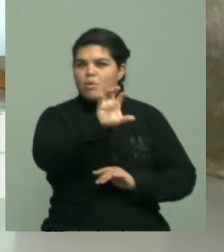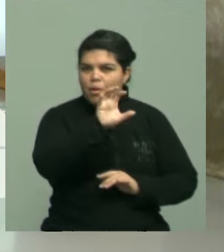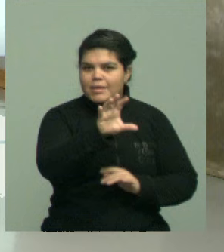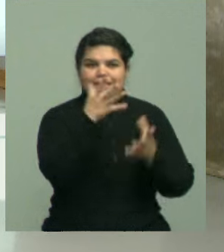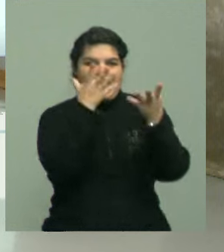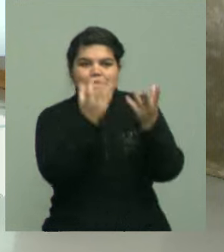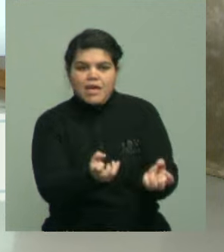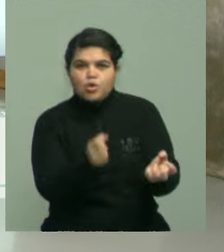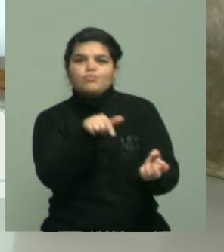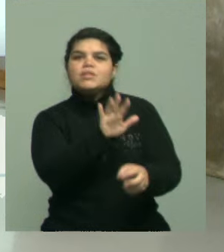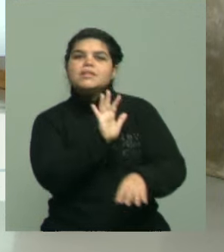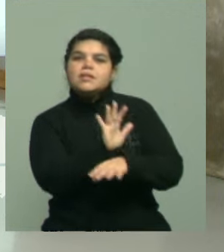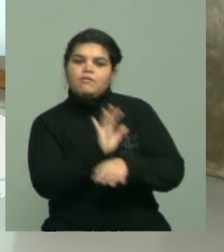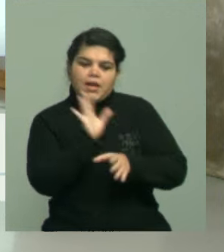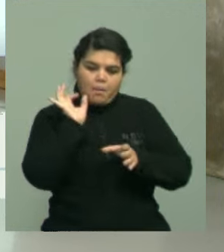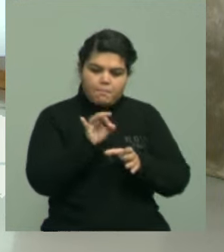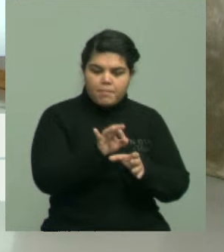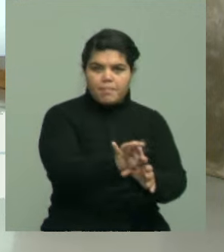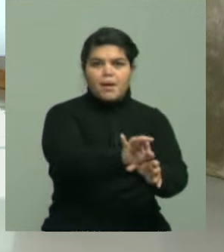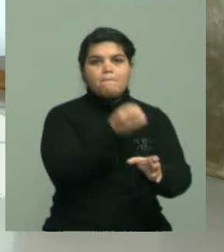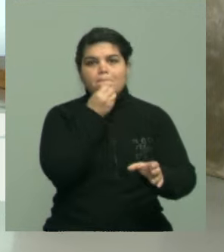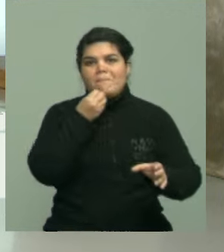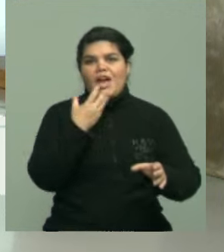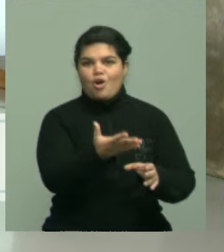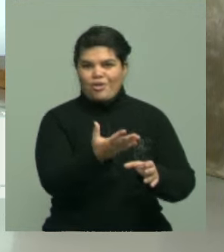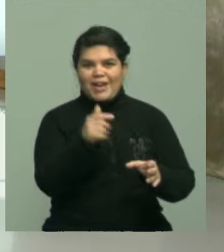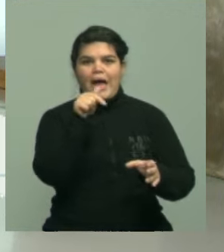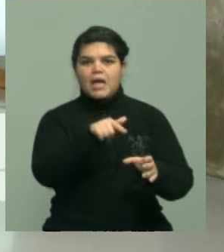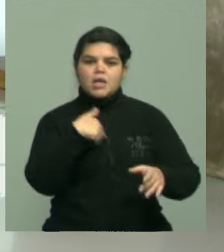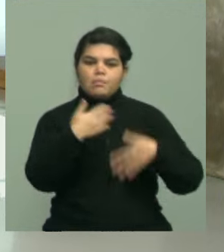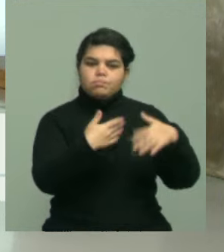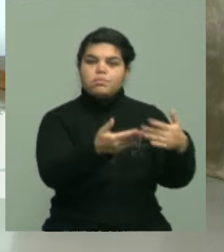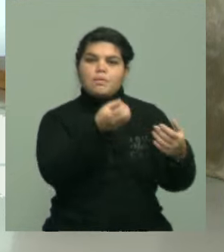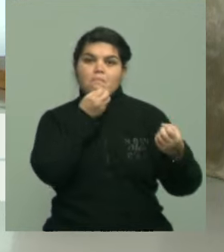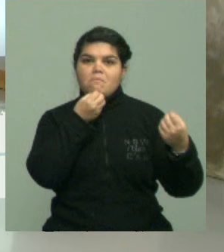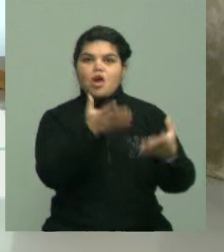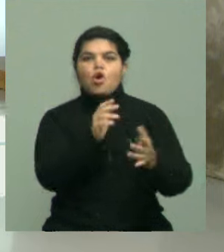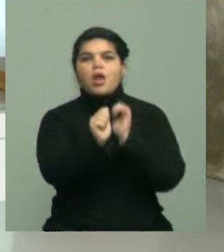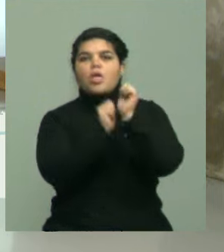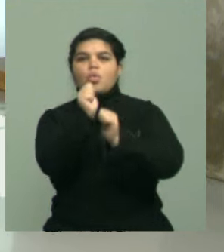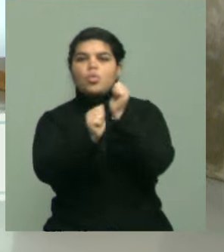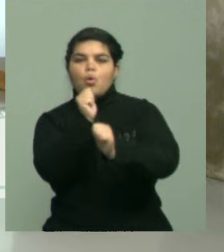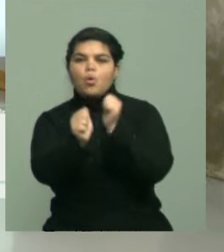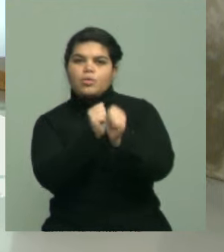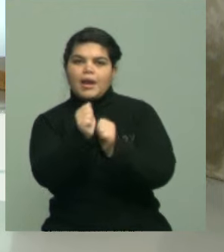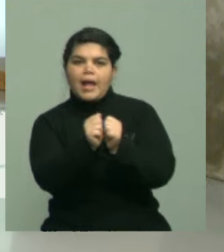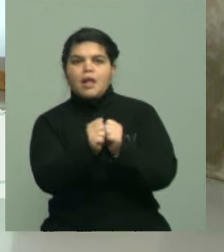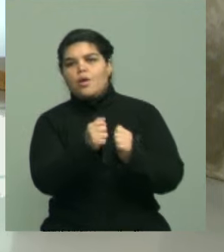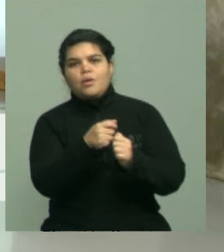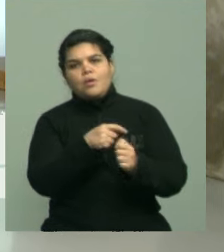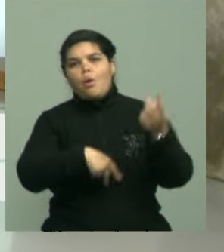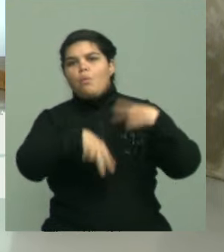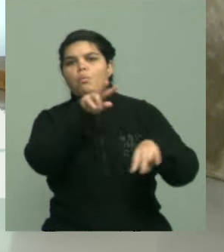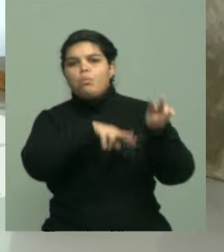calidad, que en la industria farmacéutica tiene un valor agregado excepcional. Claro. Entonces la idea es tratar de fomentar a